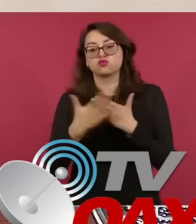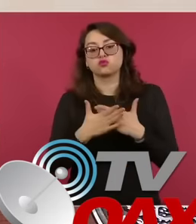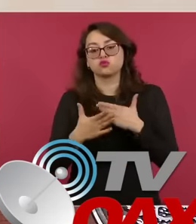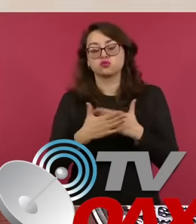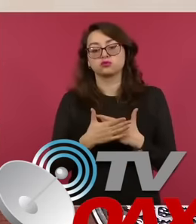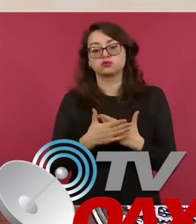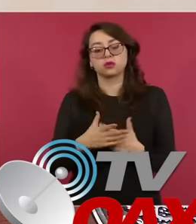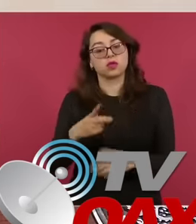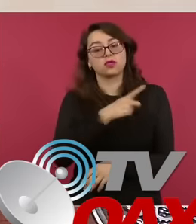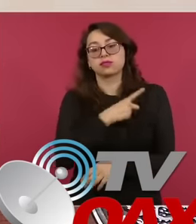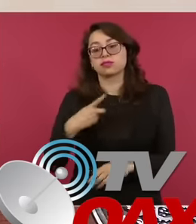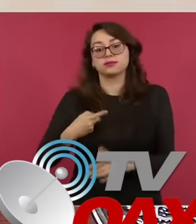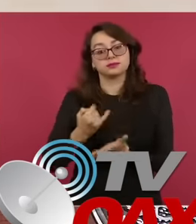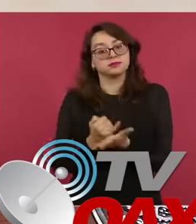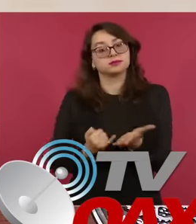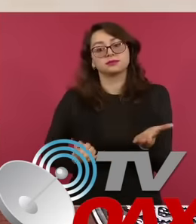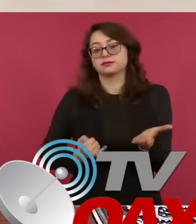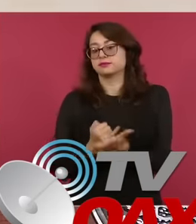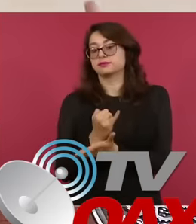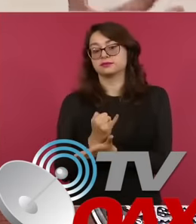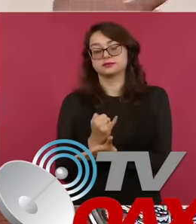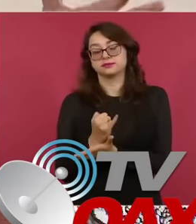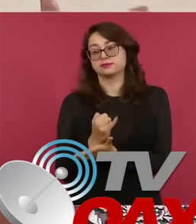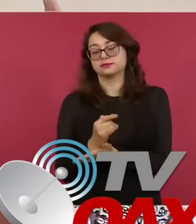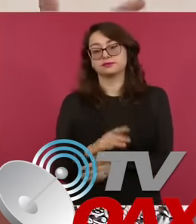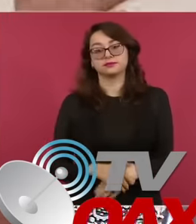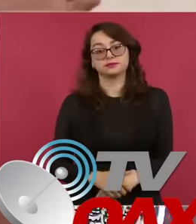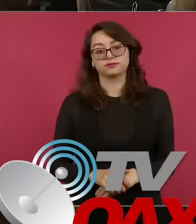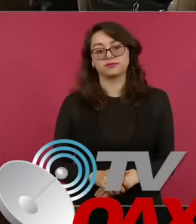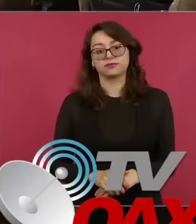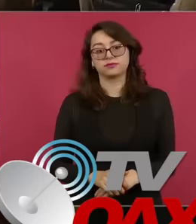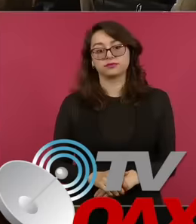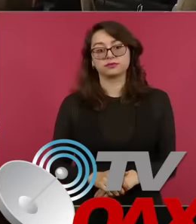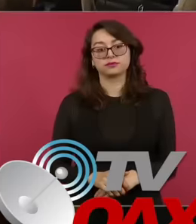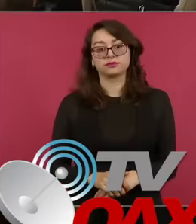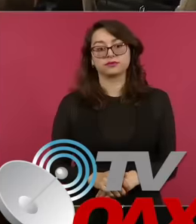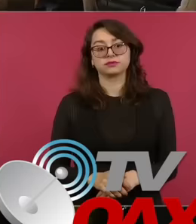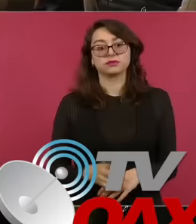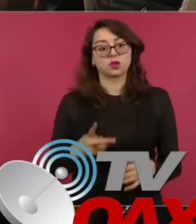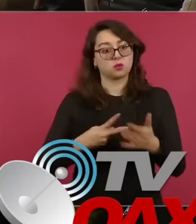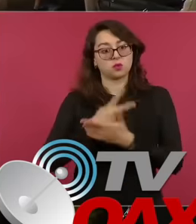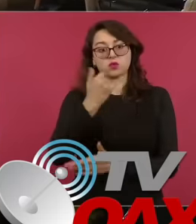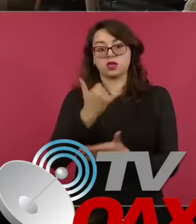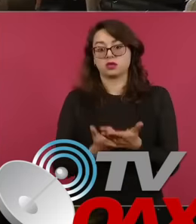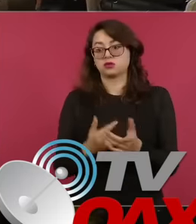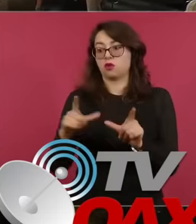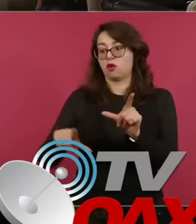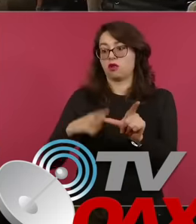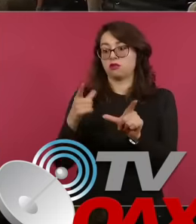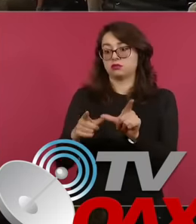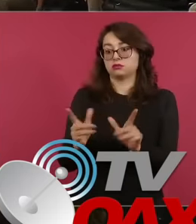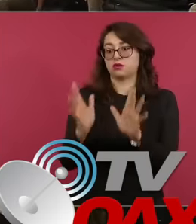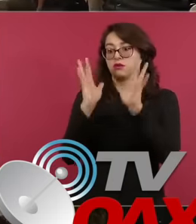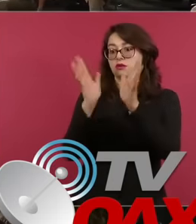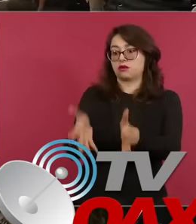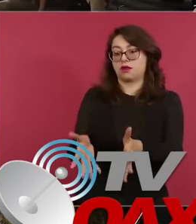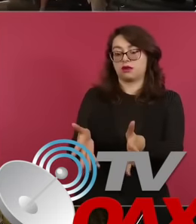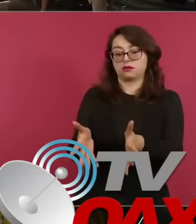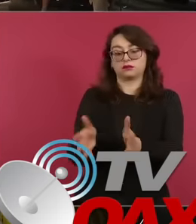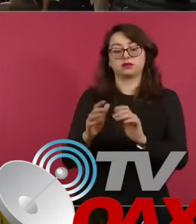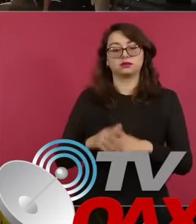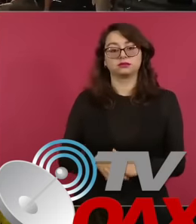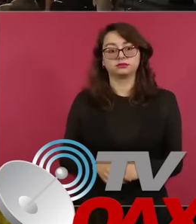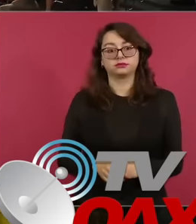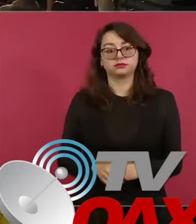A ellos les va a corresponder. Nosotros vamos a dejar el proyecto y posiblemente